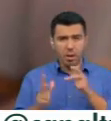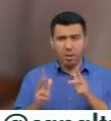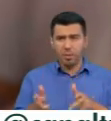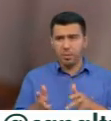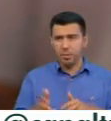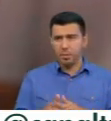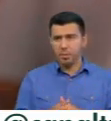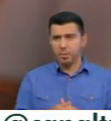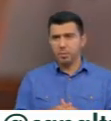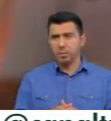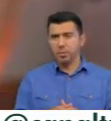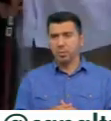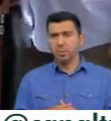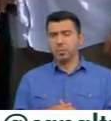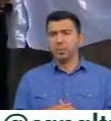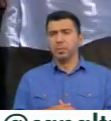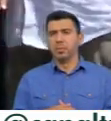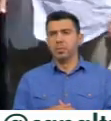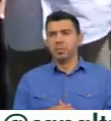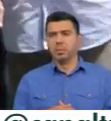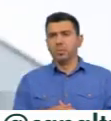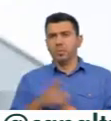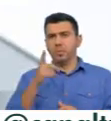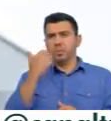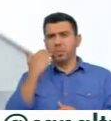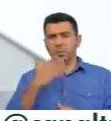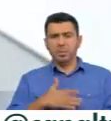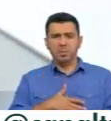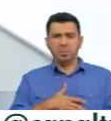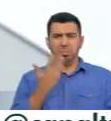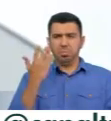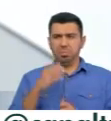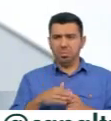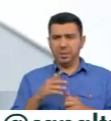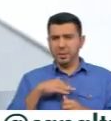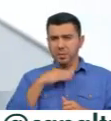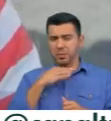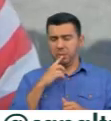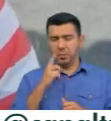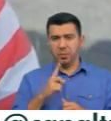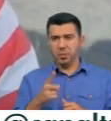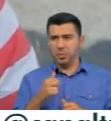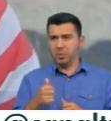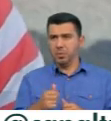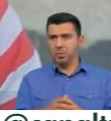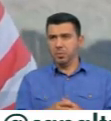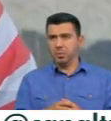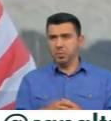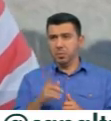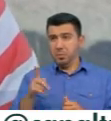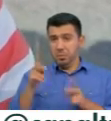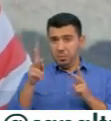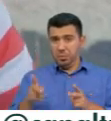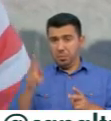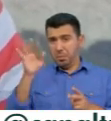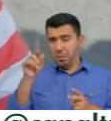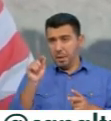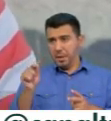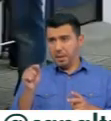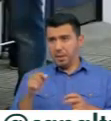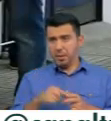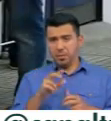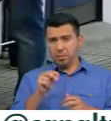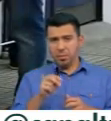esta usuaria manifestó que no sólo en la atención a insuficiencias se está llevando a la gente de bacteriano se está llenando este